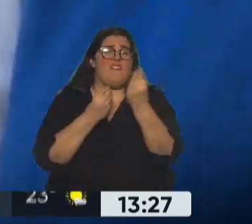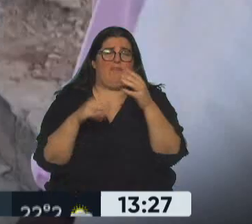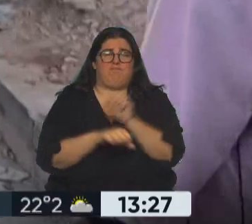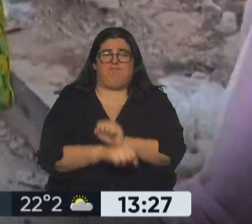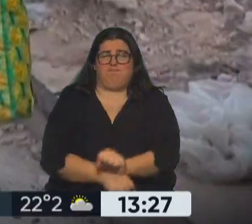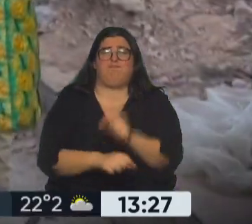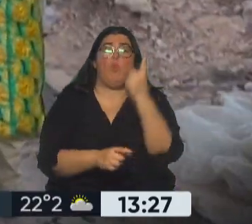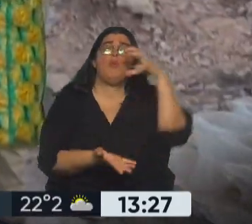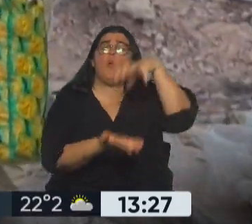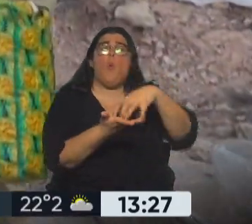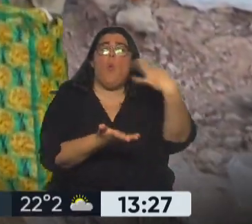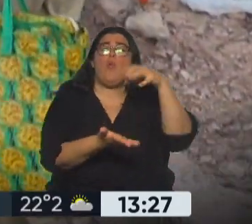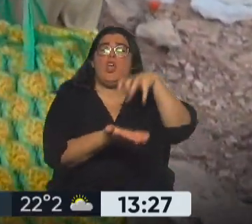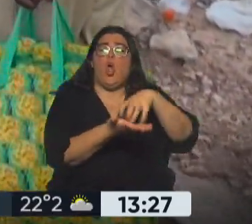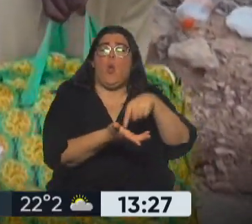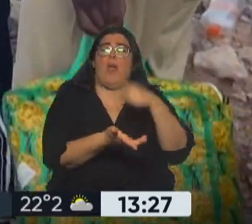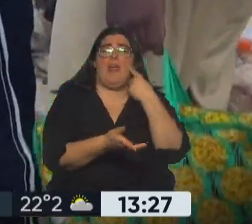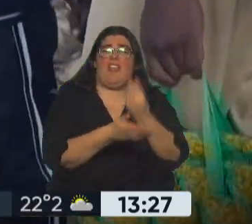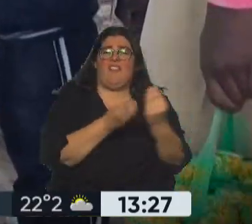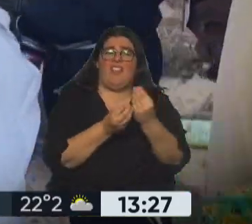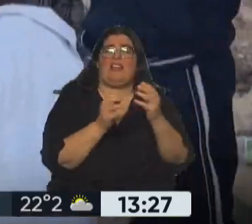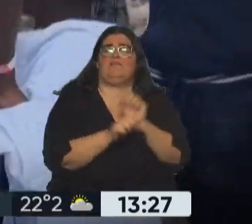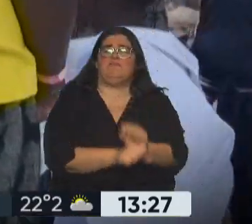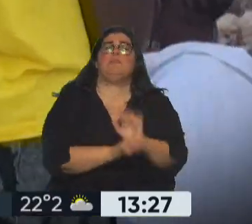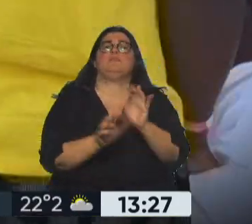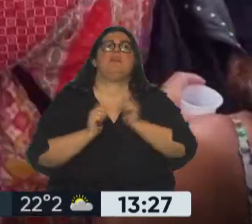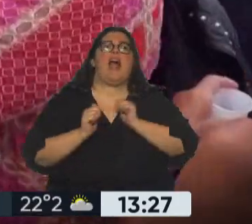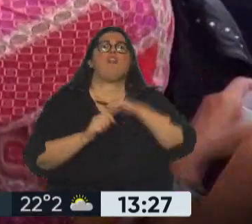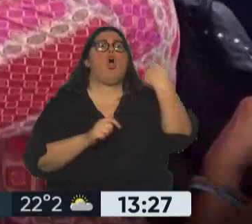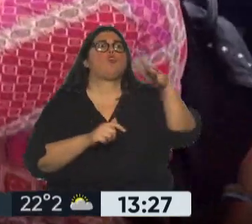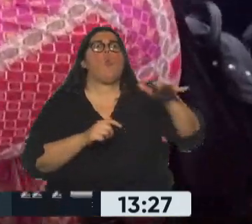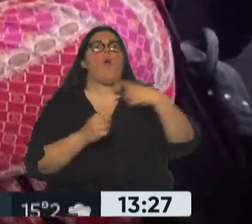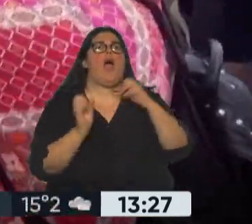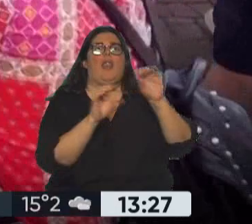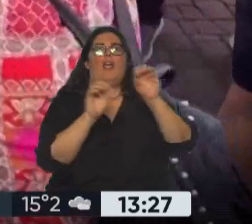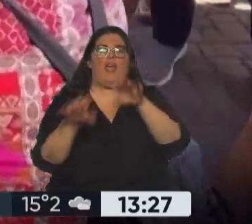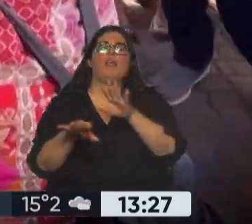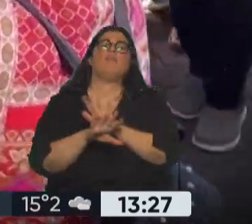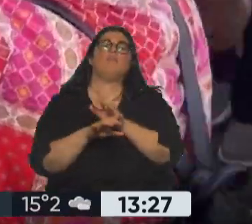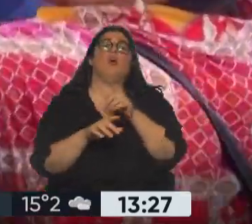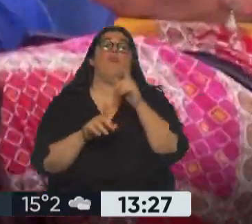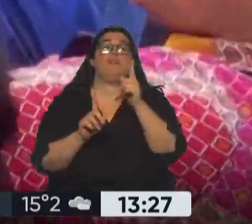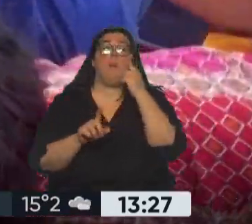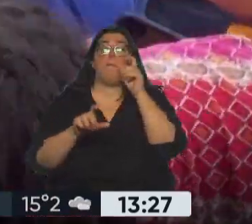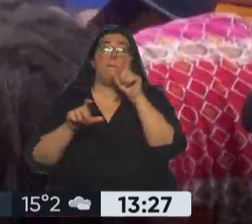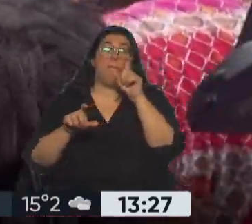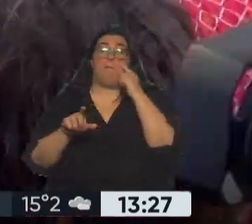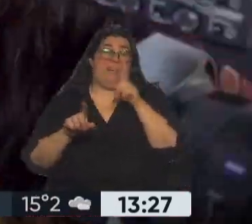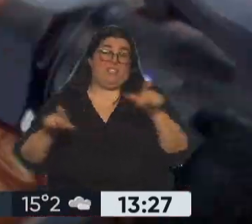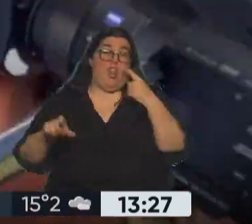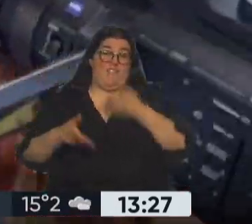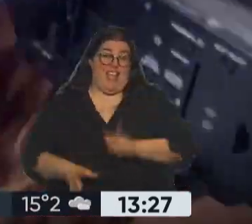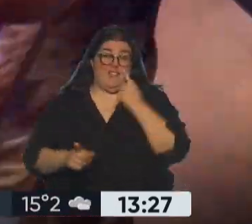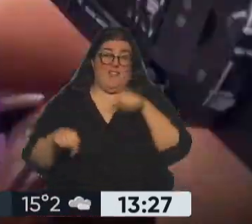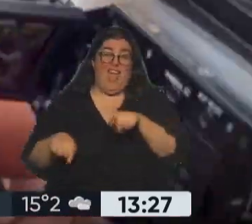de acogida de la isla a la espera de su traslado a otros refugios, la tensión con los vecinos de Lampedusa obligó a la primera